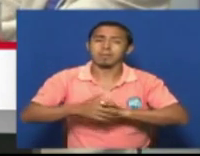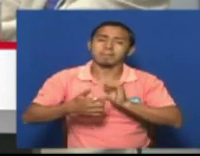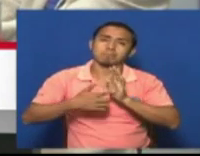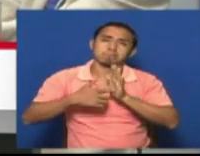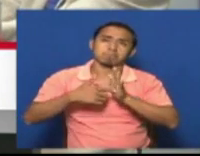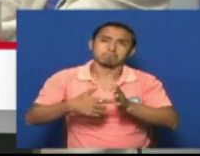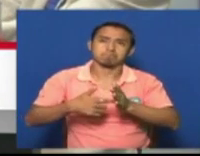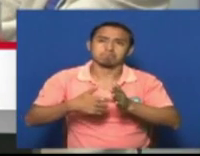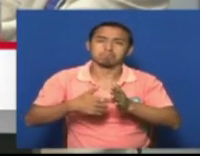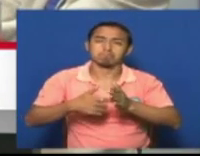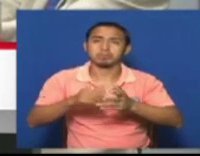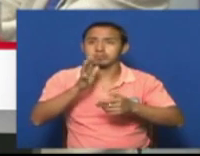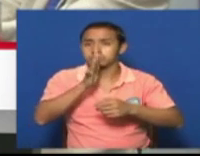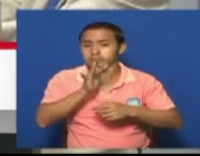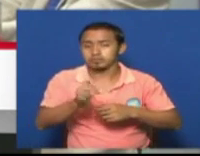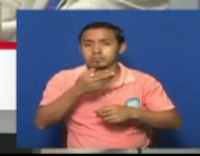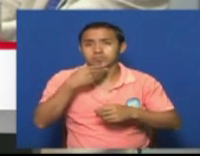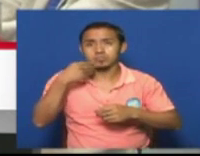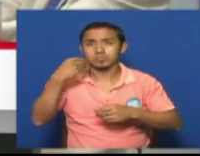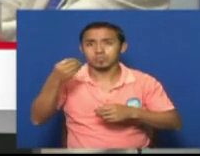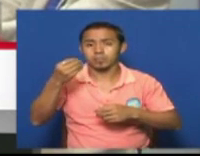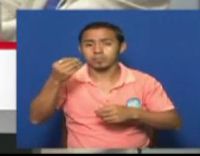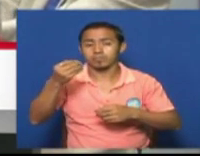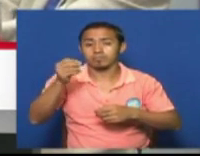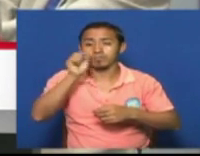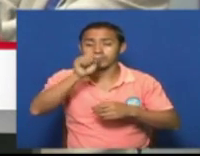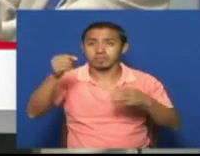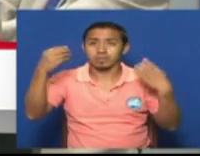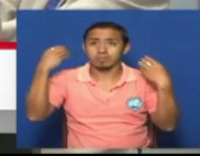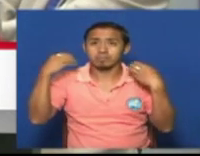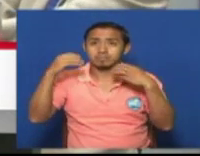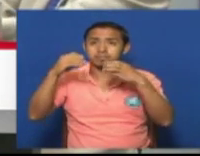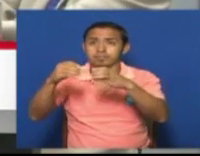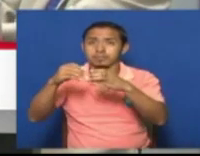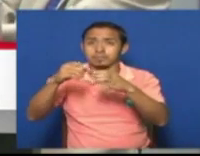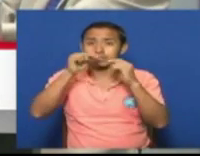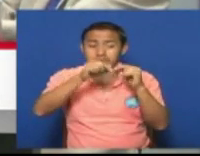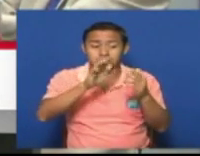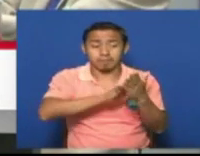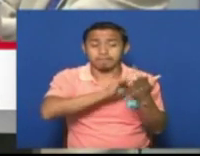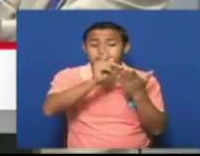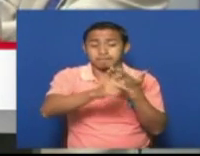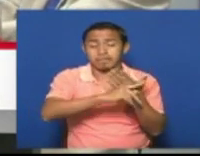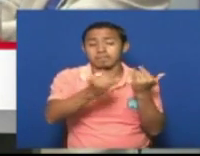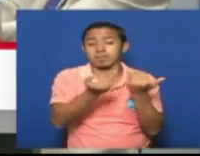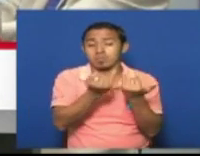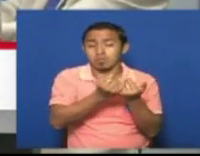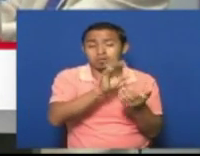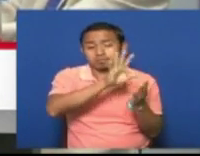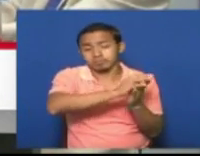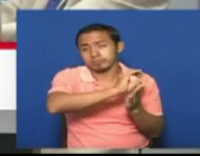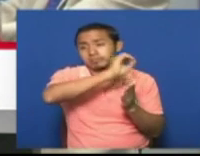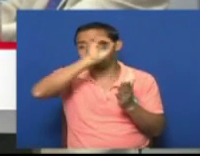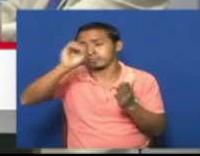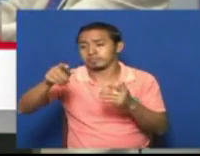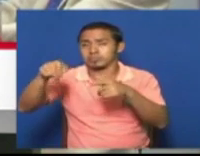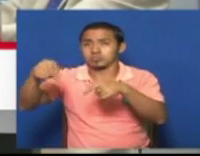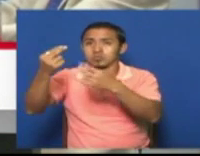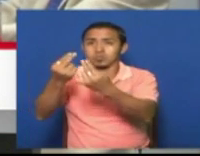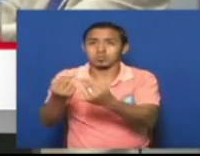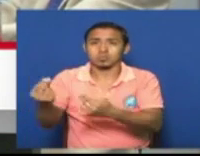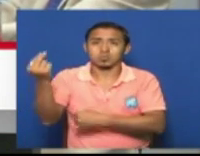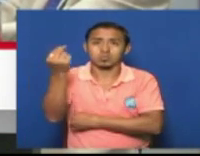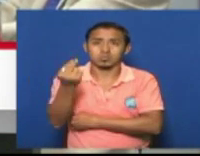a la niñez y la adolescencia de la costa caribe que estos programas puedan llegar a todos los niños de los pueblos originarios y